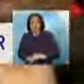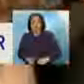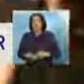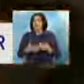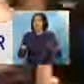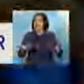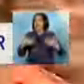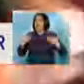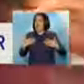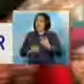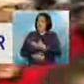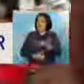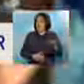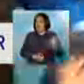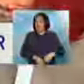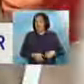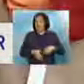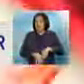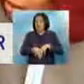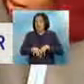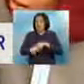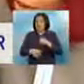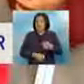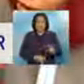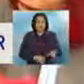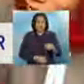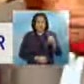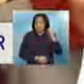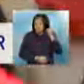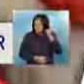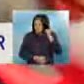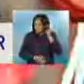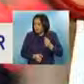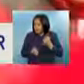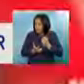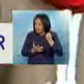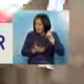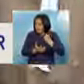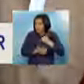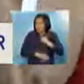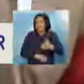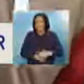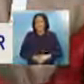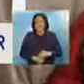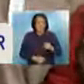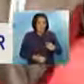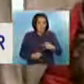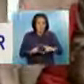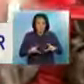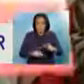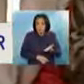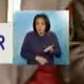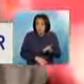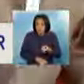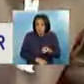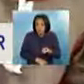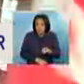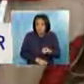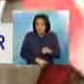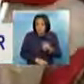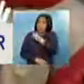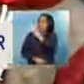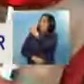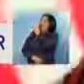más alegre de la parada militar. ¿Cómo suena la chicharra? Vamos. Tu invitación. No